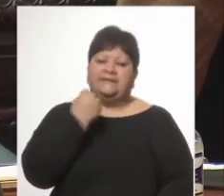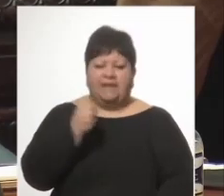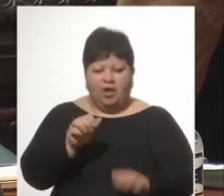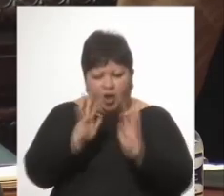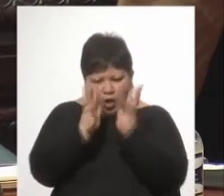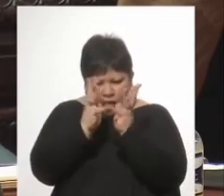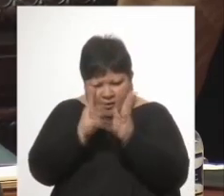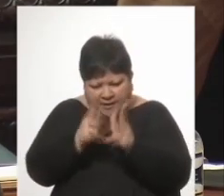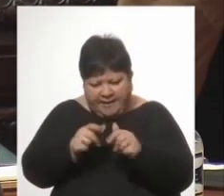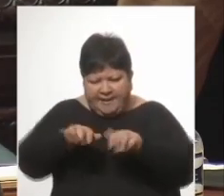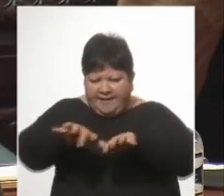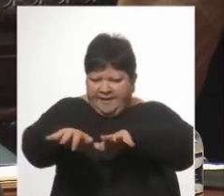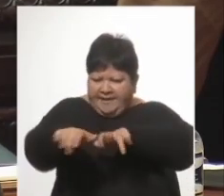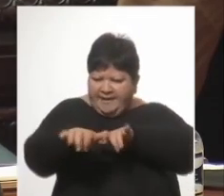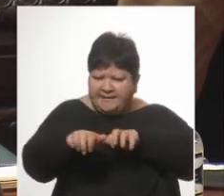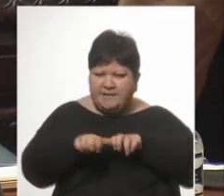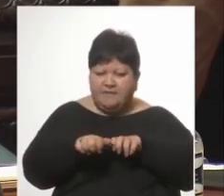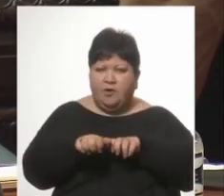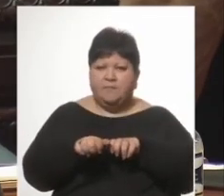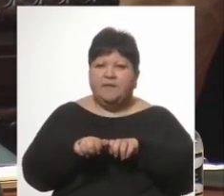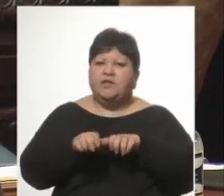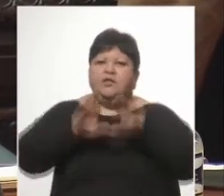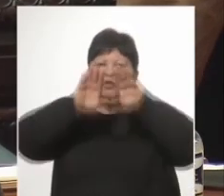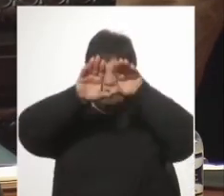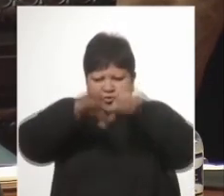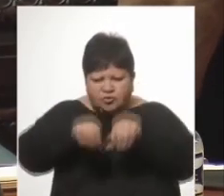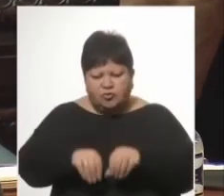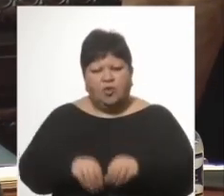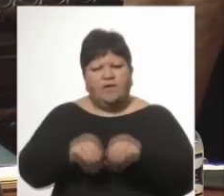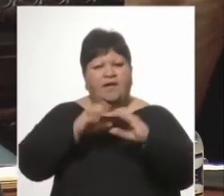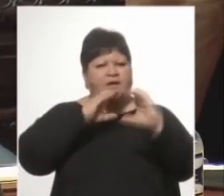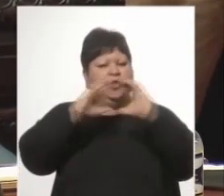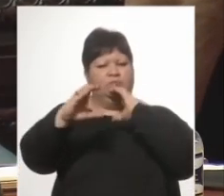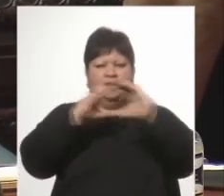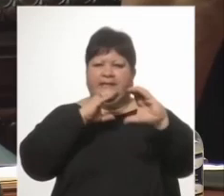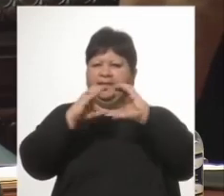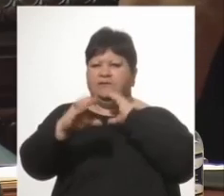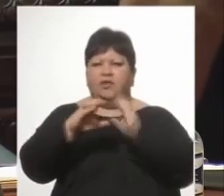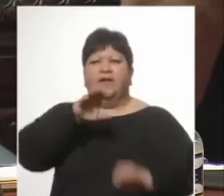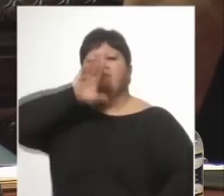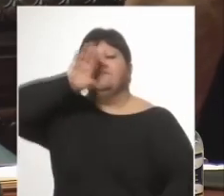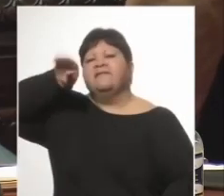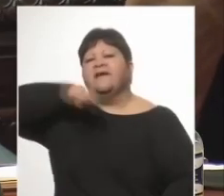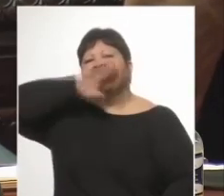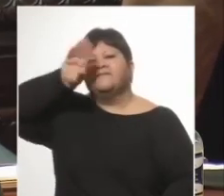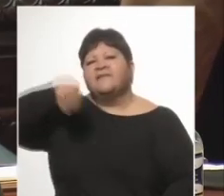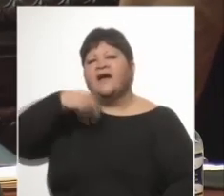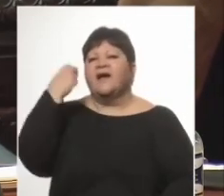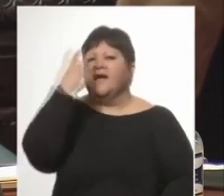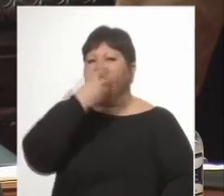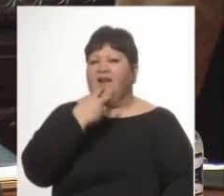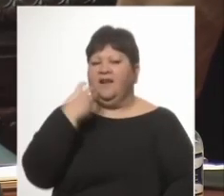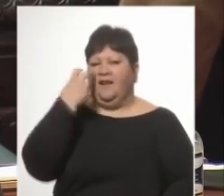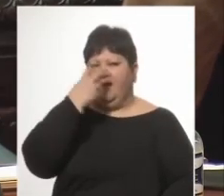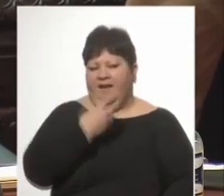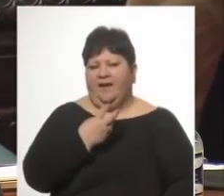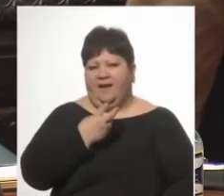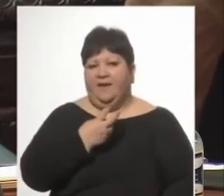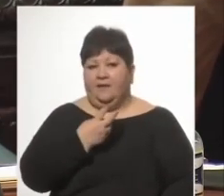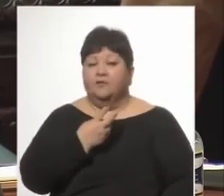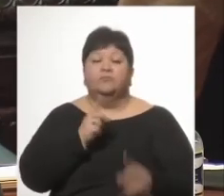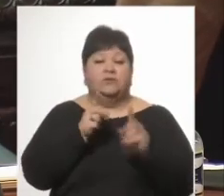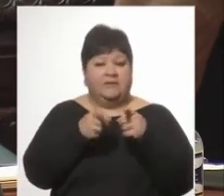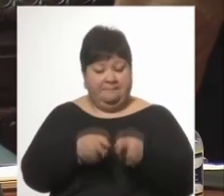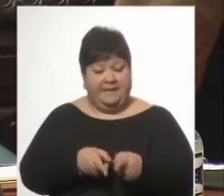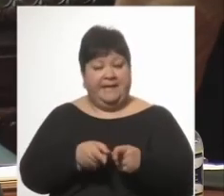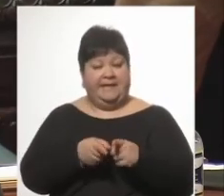Todas mis comunicaciones al ministro de Defensa Nacional fueron verbales, como verbales también fueron las comunicaciones de los